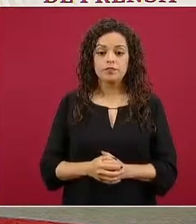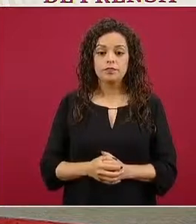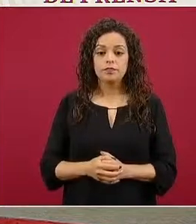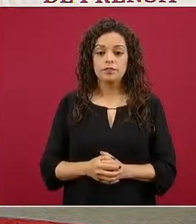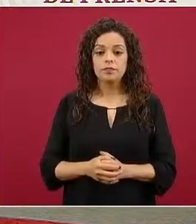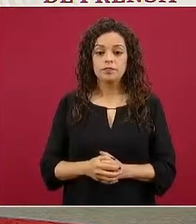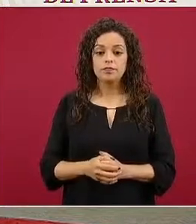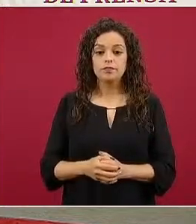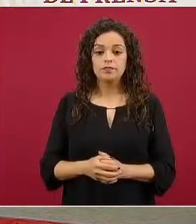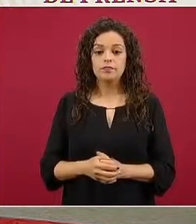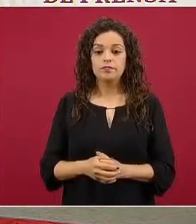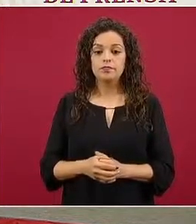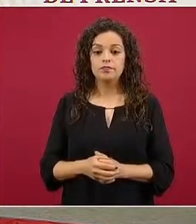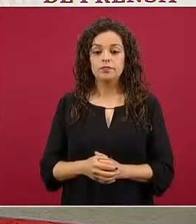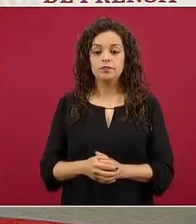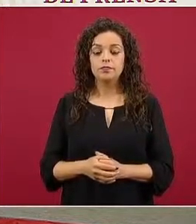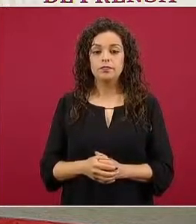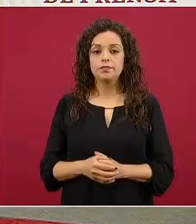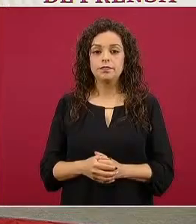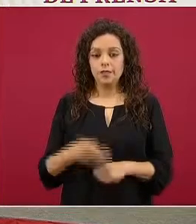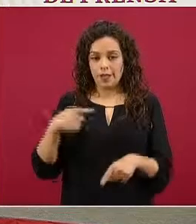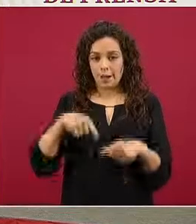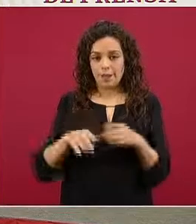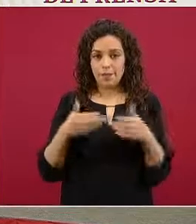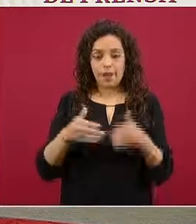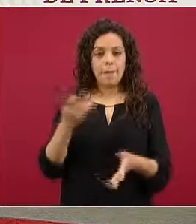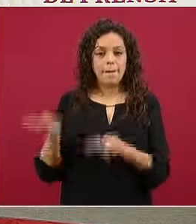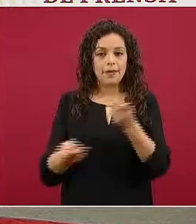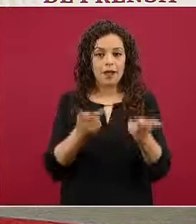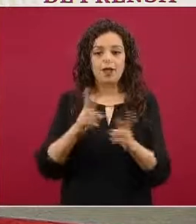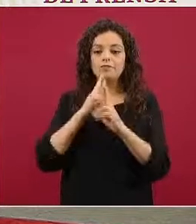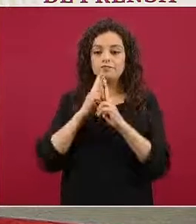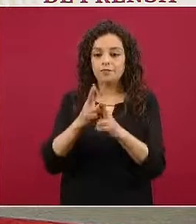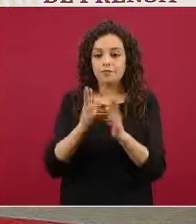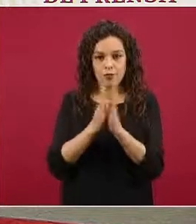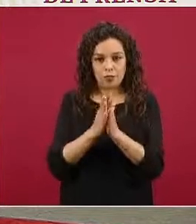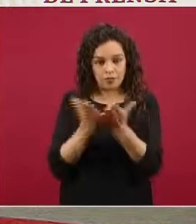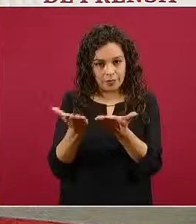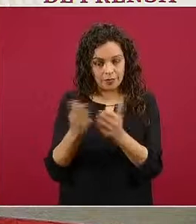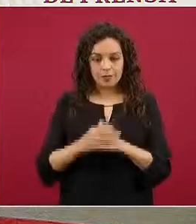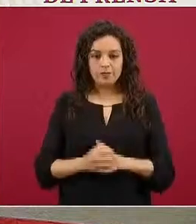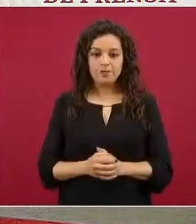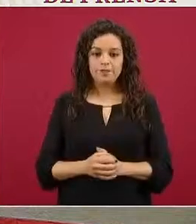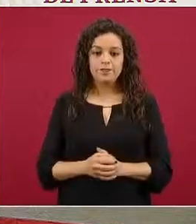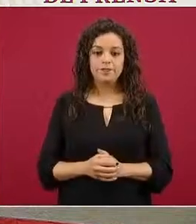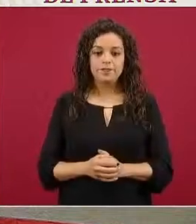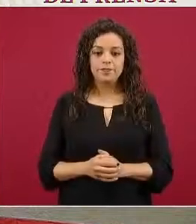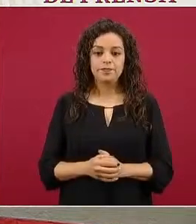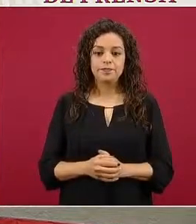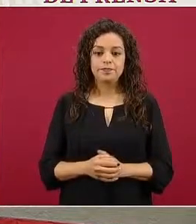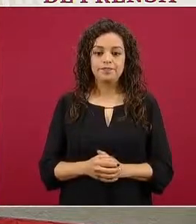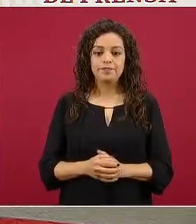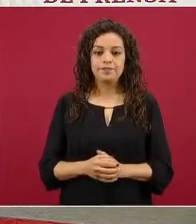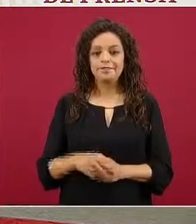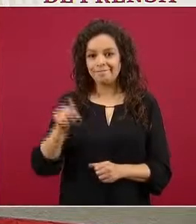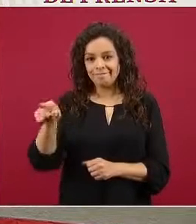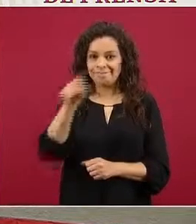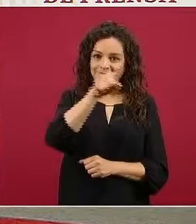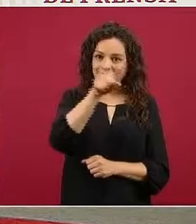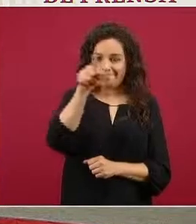Pasemos a preguntas y respuestas, por favor. Pues 1 y 2.